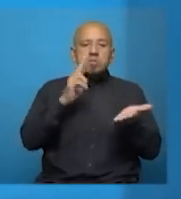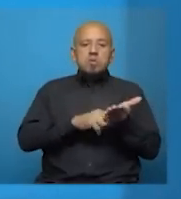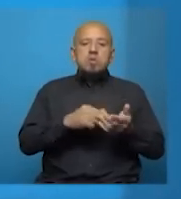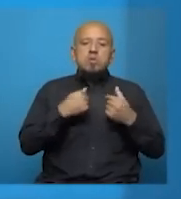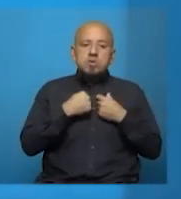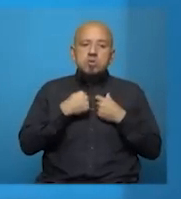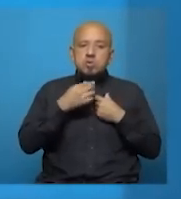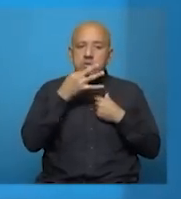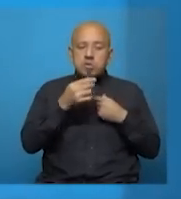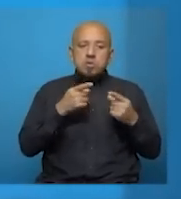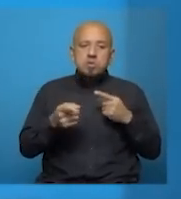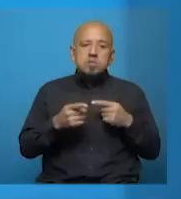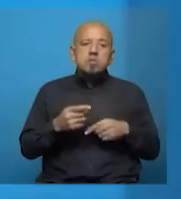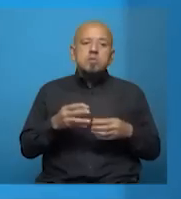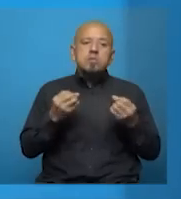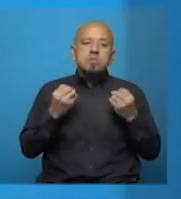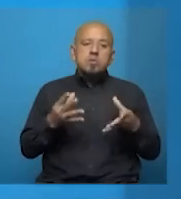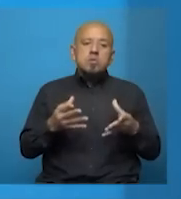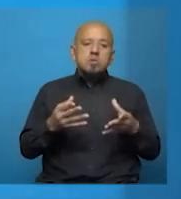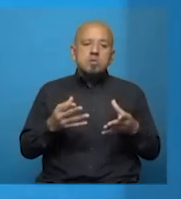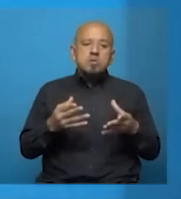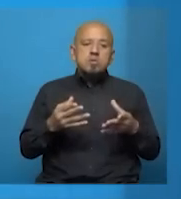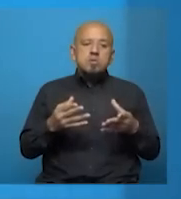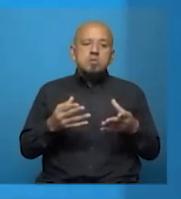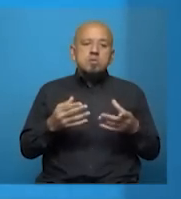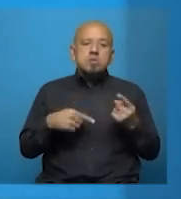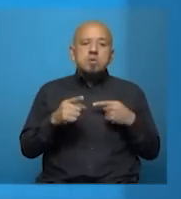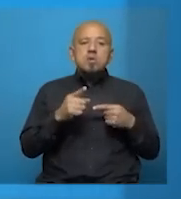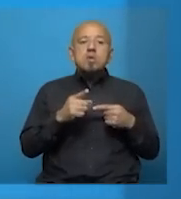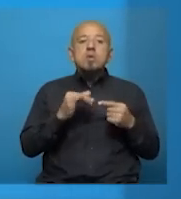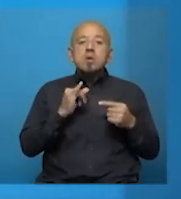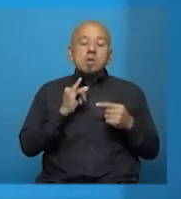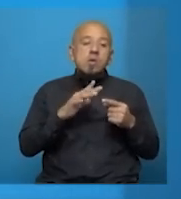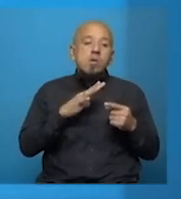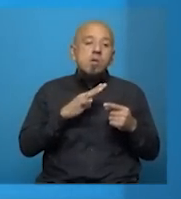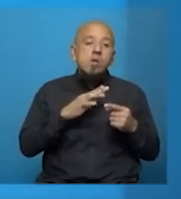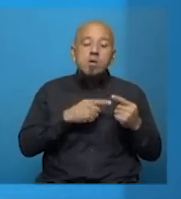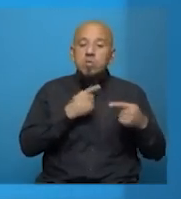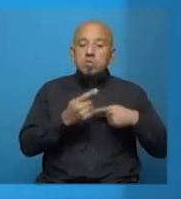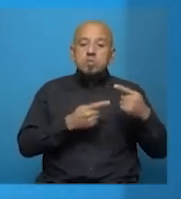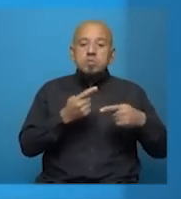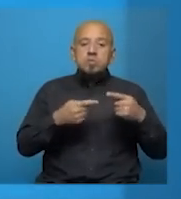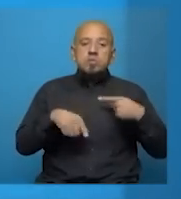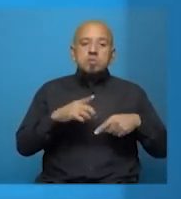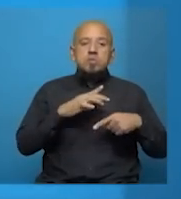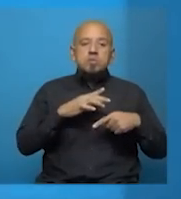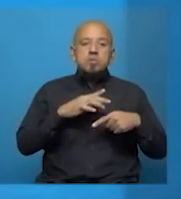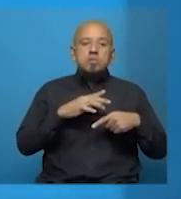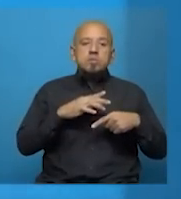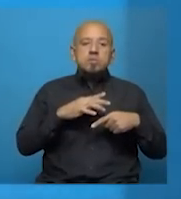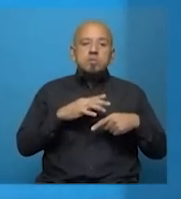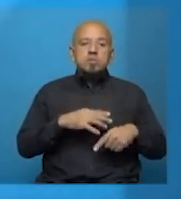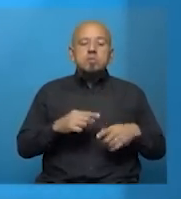lo reafirmo, porque si bien él sigue sosteniendo de una manera ya cada vez más débil que no